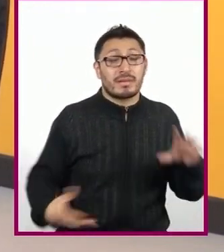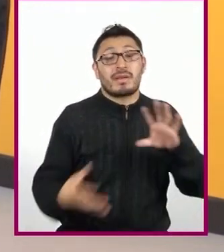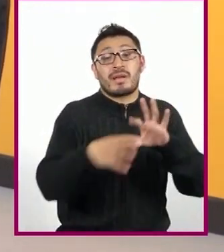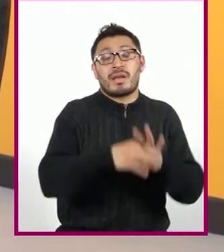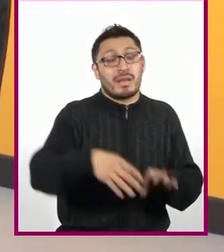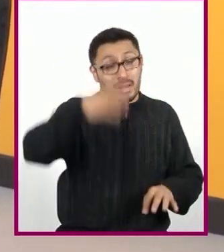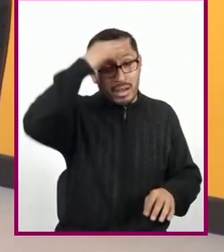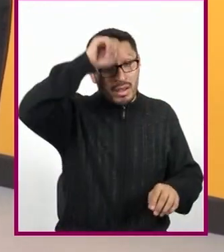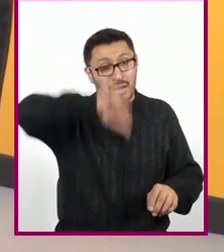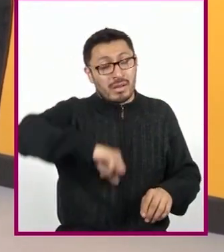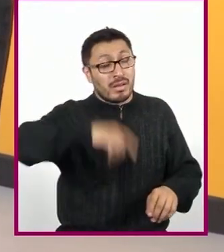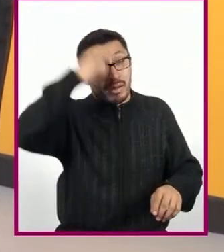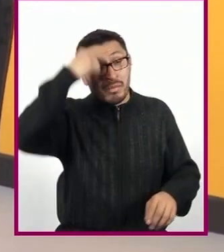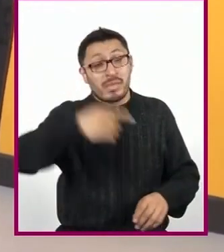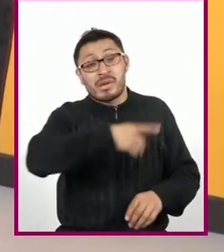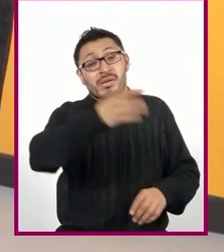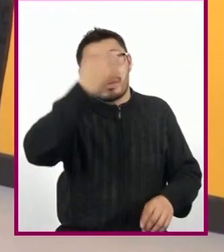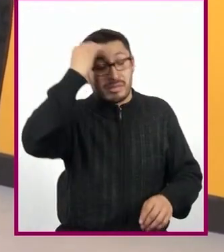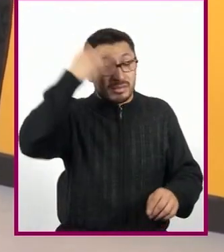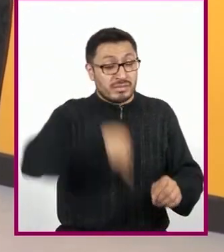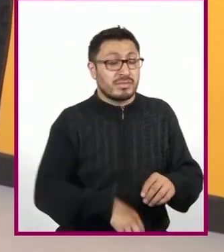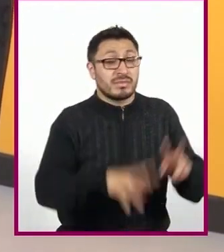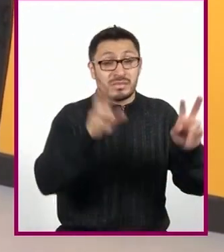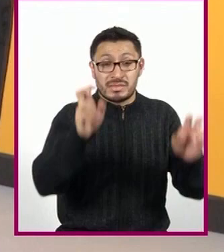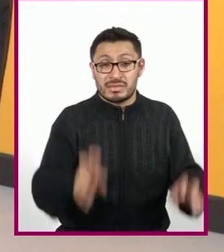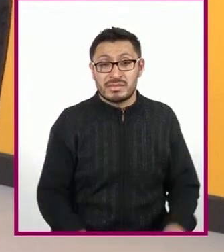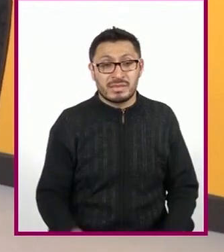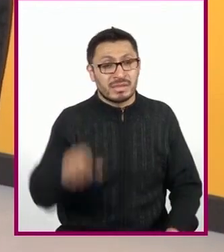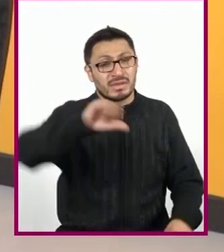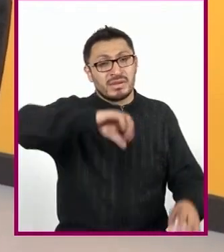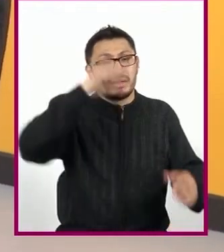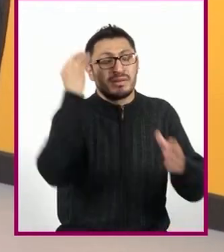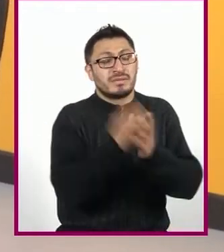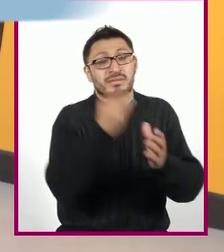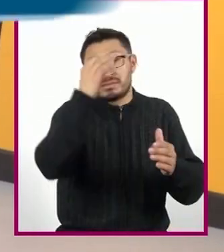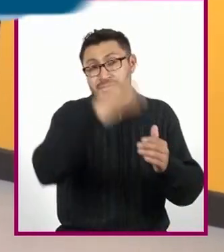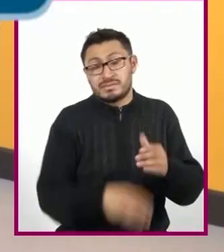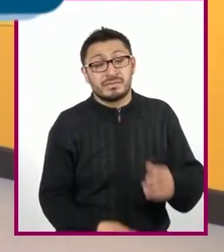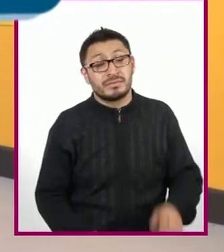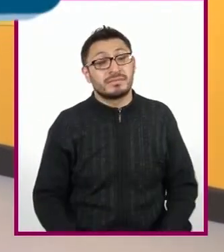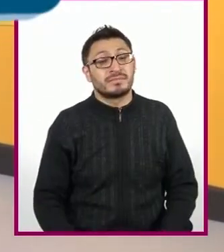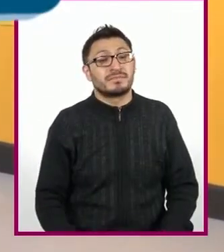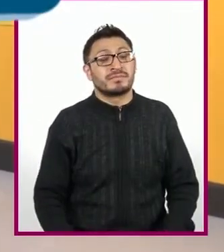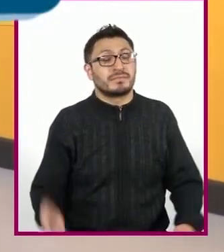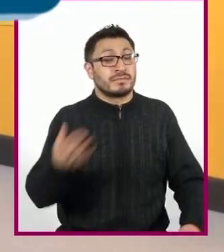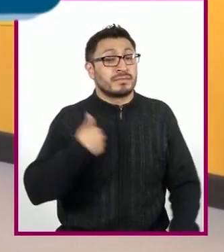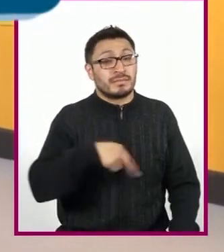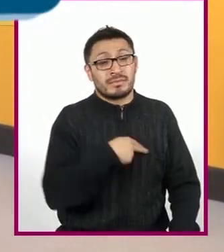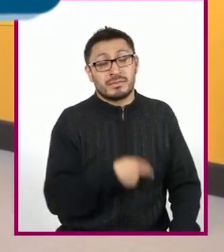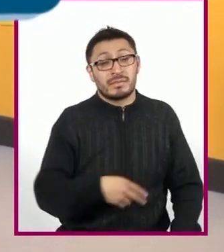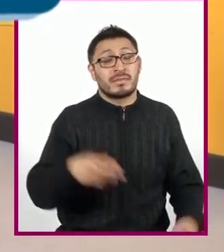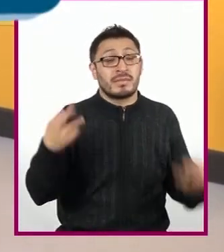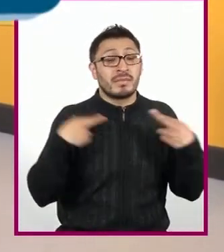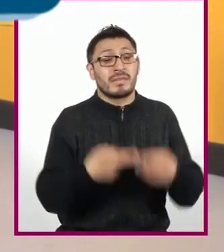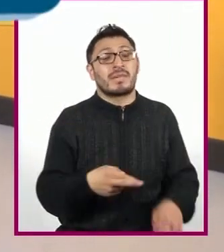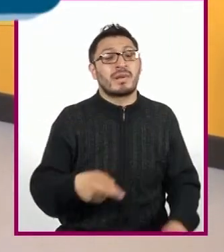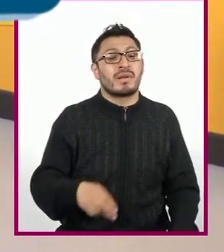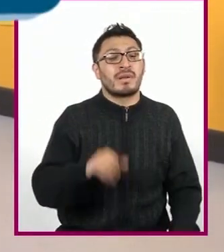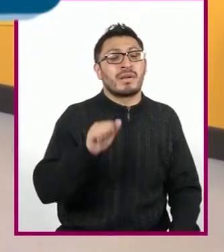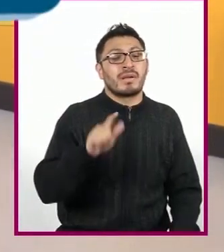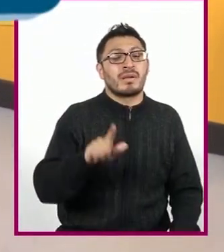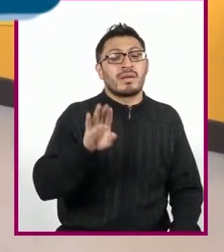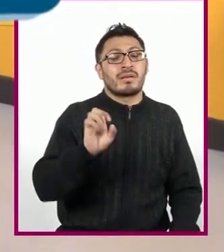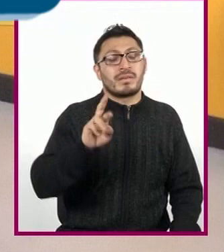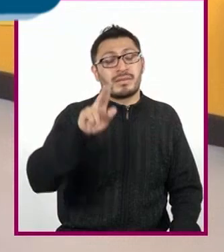este aprendizaje para que profundicen en lo aprendido. Hemos terminado. Nosotros somos los profesores